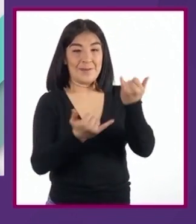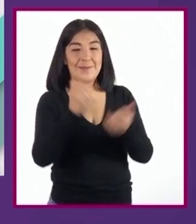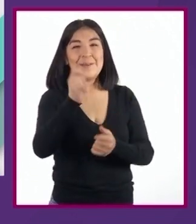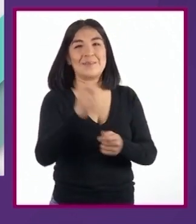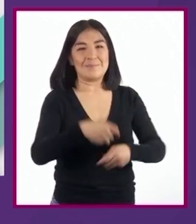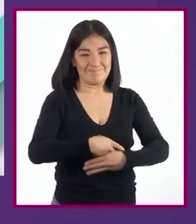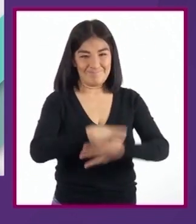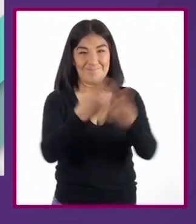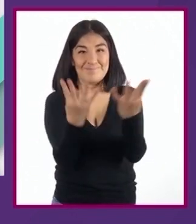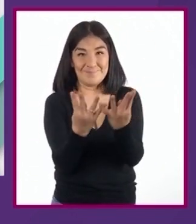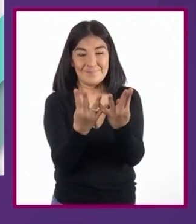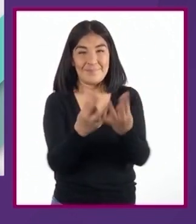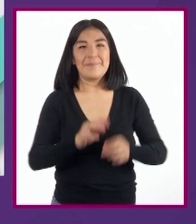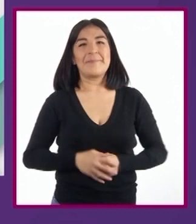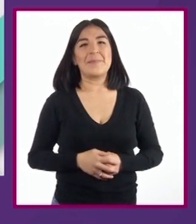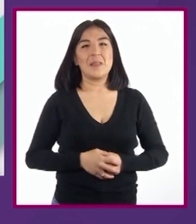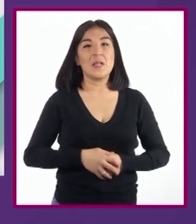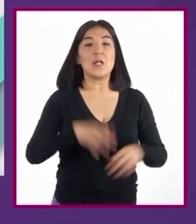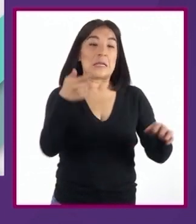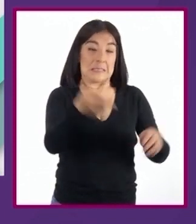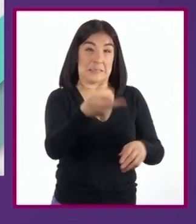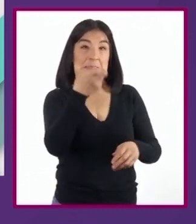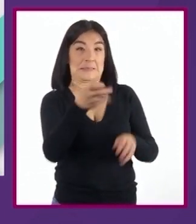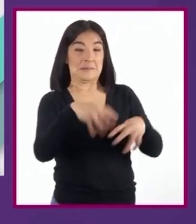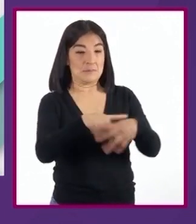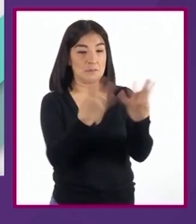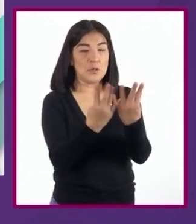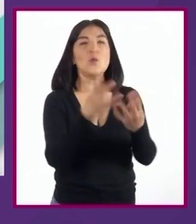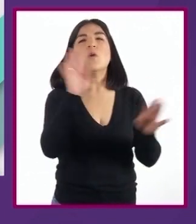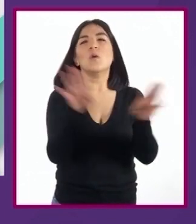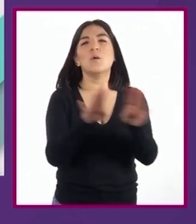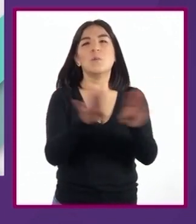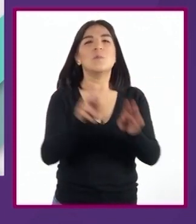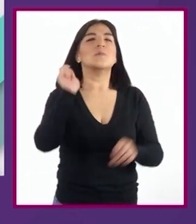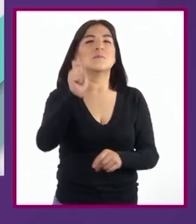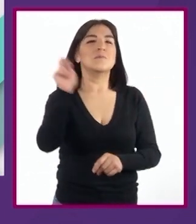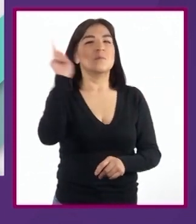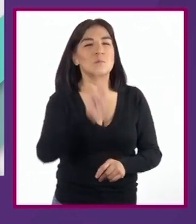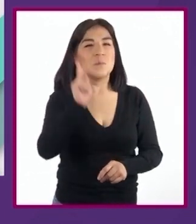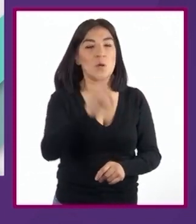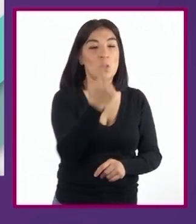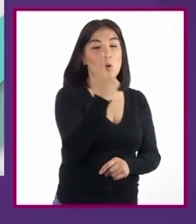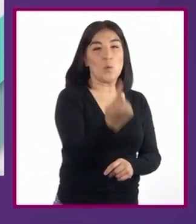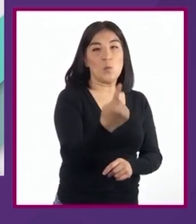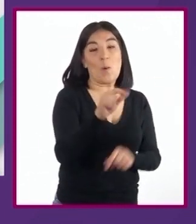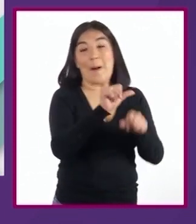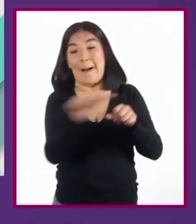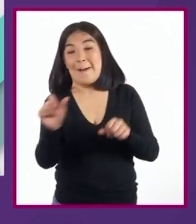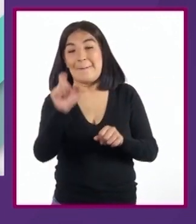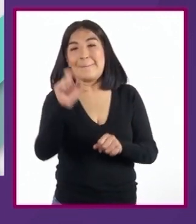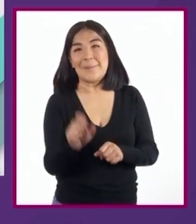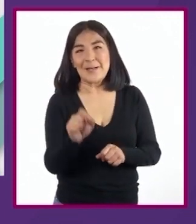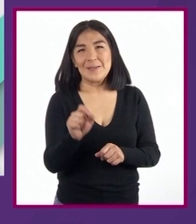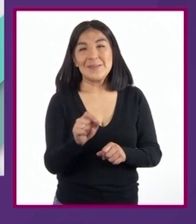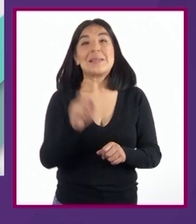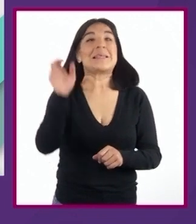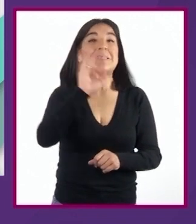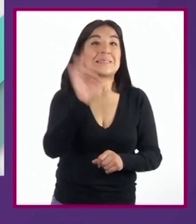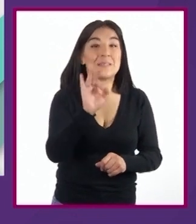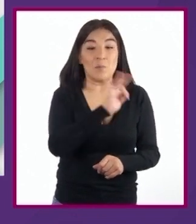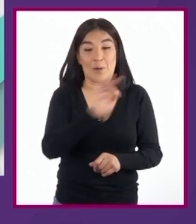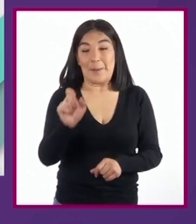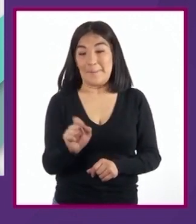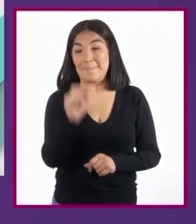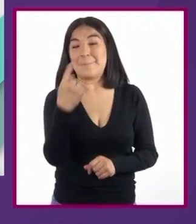Blackjack, el jugador tiene una probabilidad aproximada de 1 en 20 de conseguir el 21,